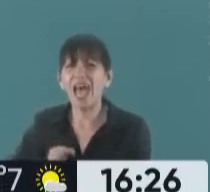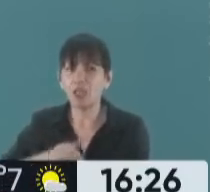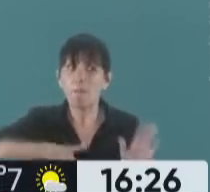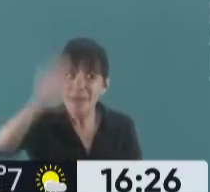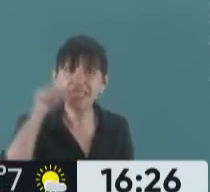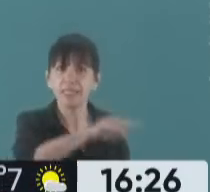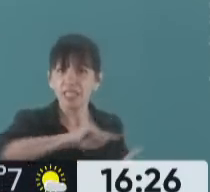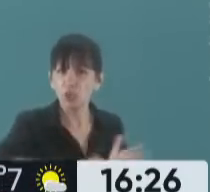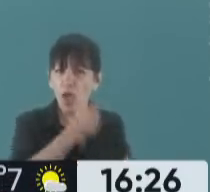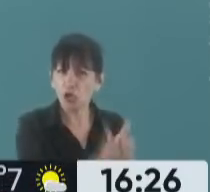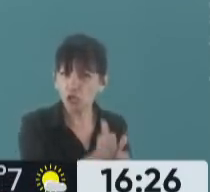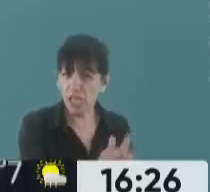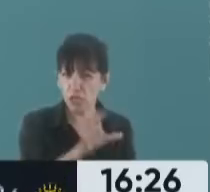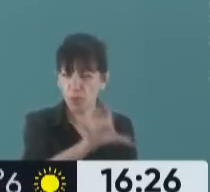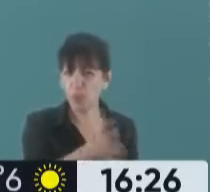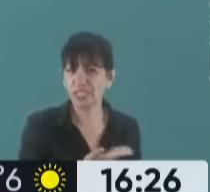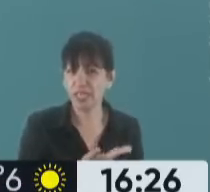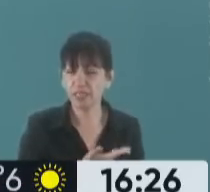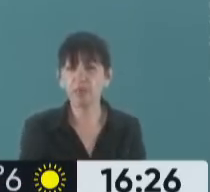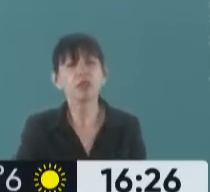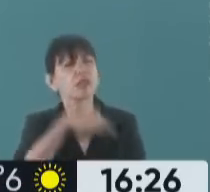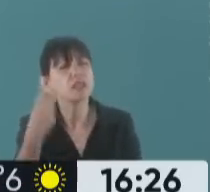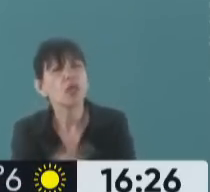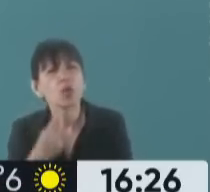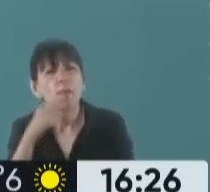esa provincia. ¿Y la segunda pregunta era?